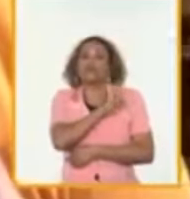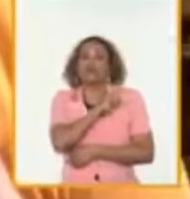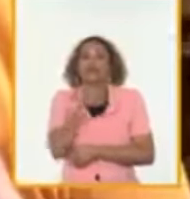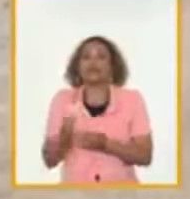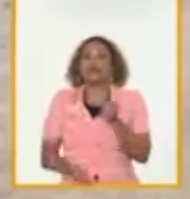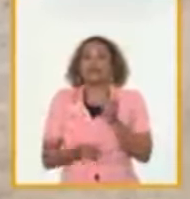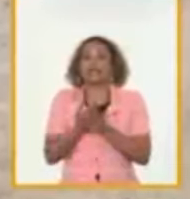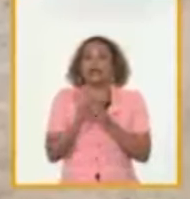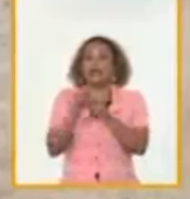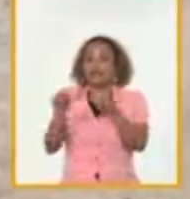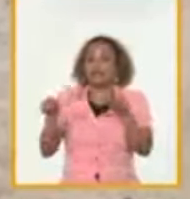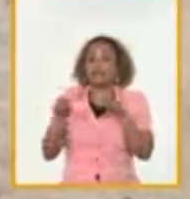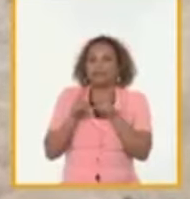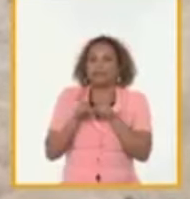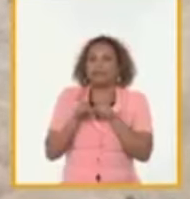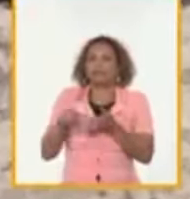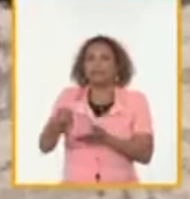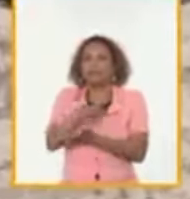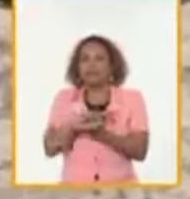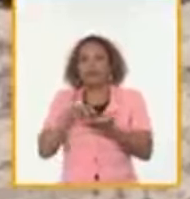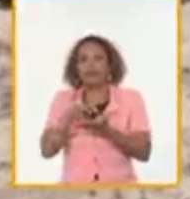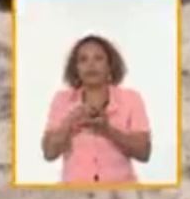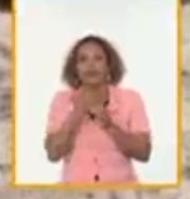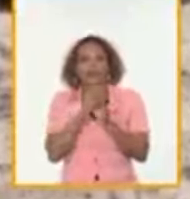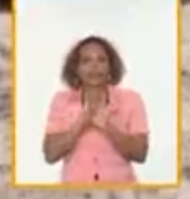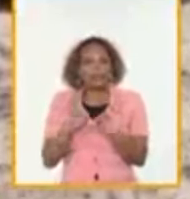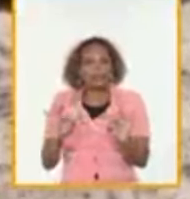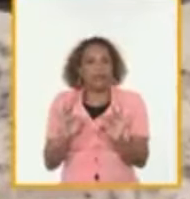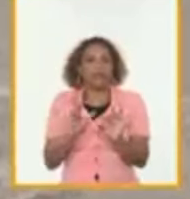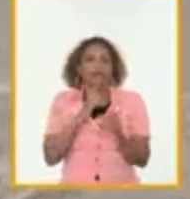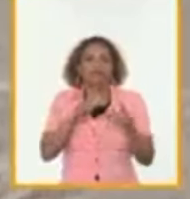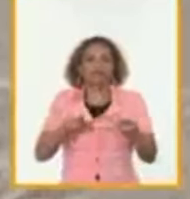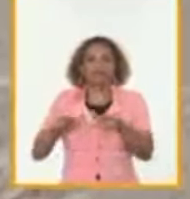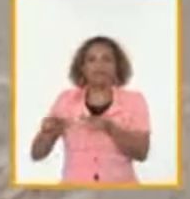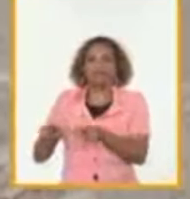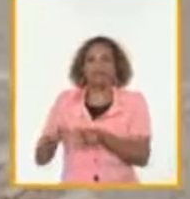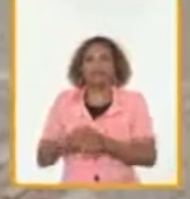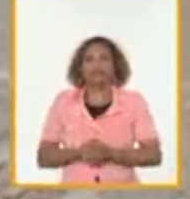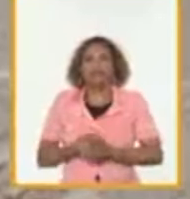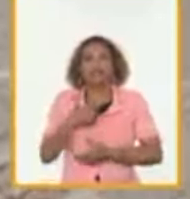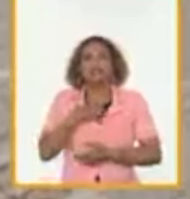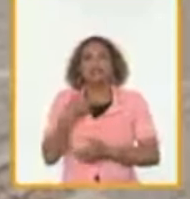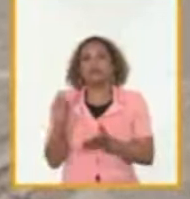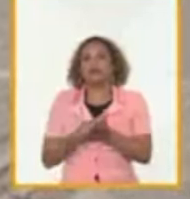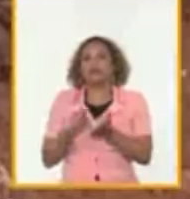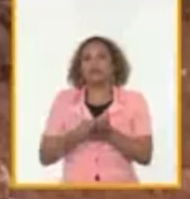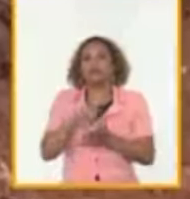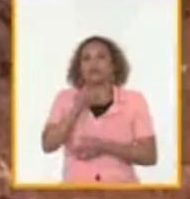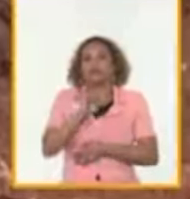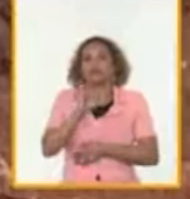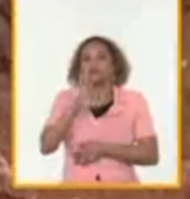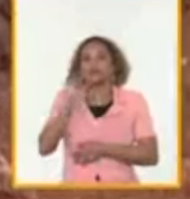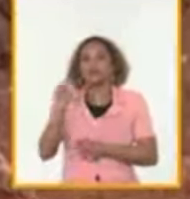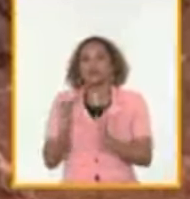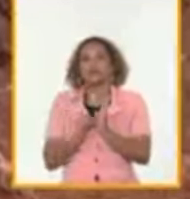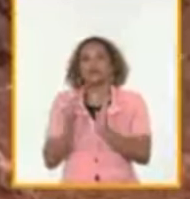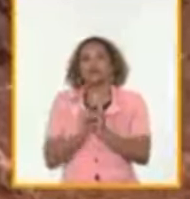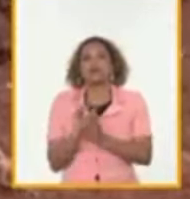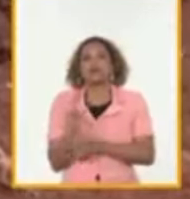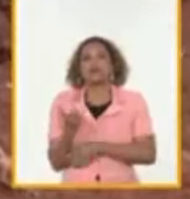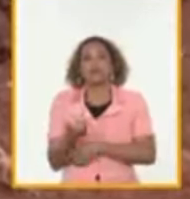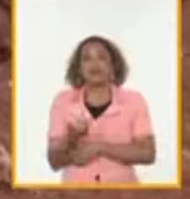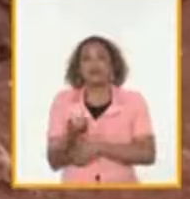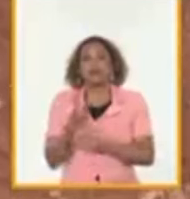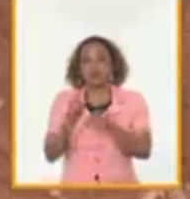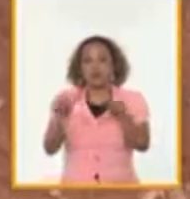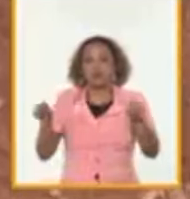que estamos hoy aquí en el remedio En ese sentido este emplazamiento cuenta con una inversión aprobada de 650 millones de pesos tiene un